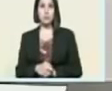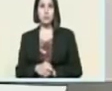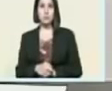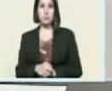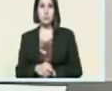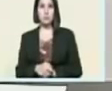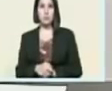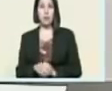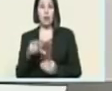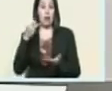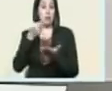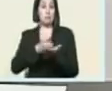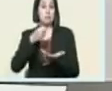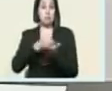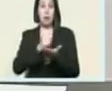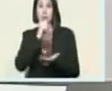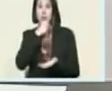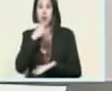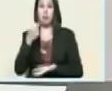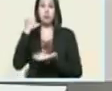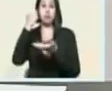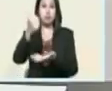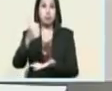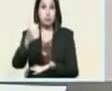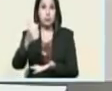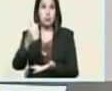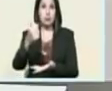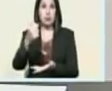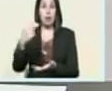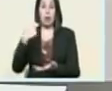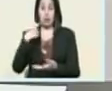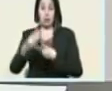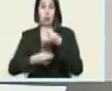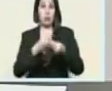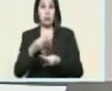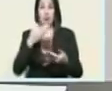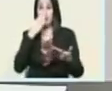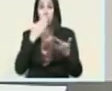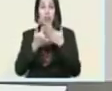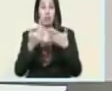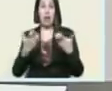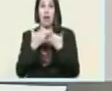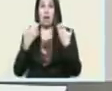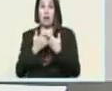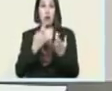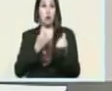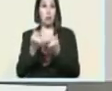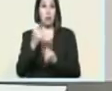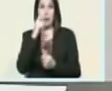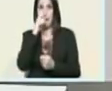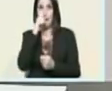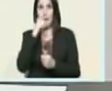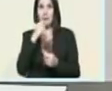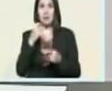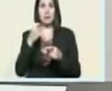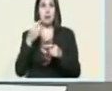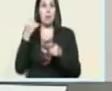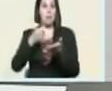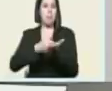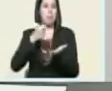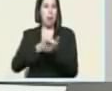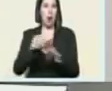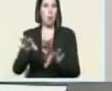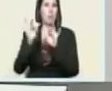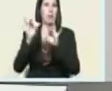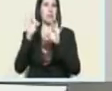de la pensión y la sobrepensión que yo creé para enfrentar la guerra. Una compensación